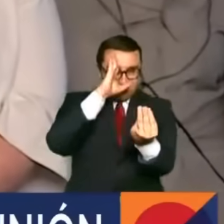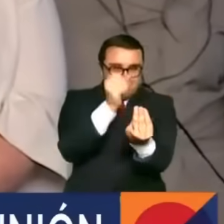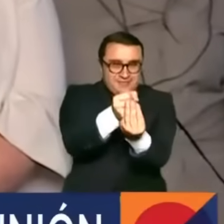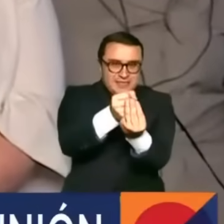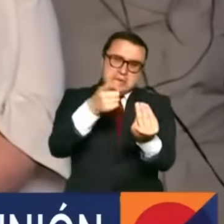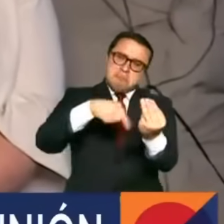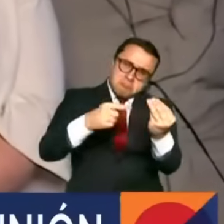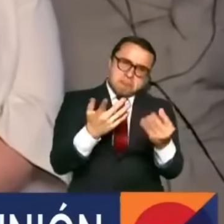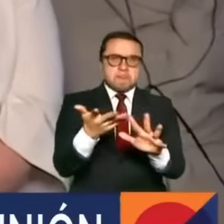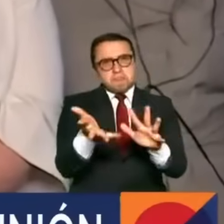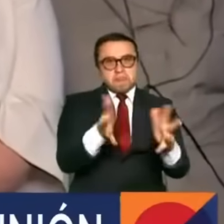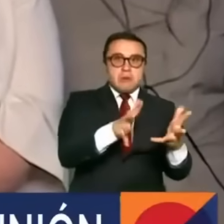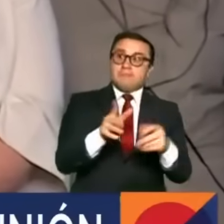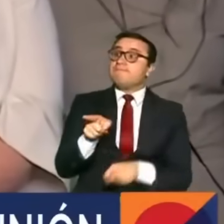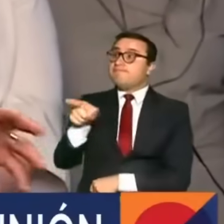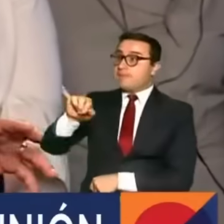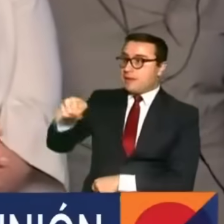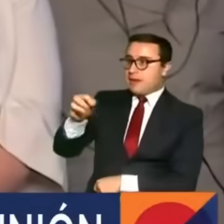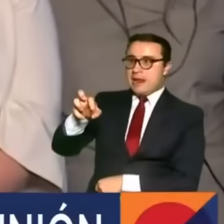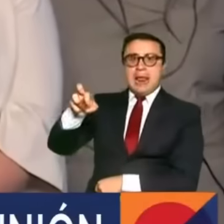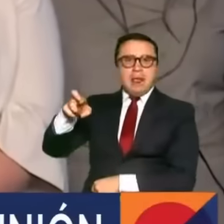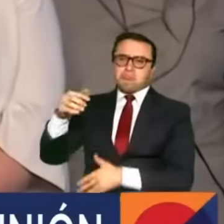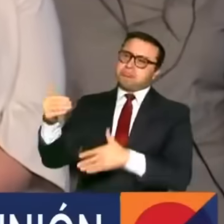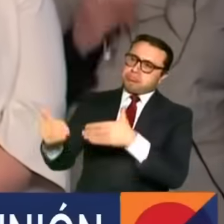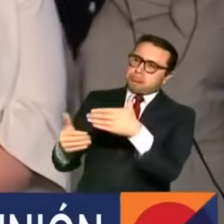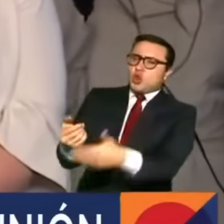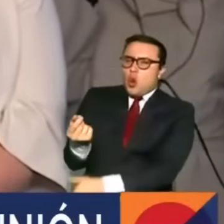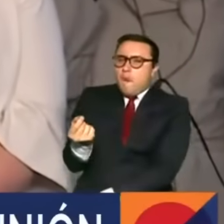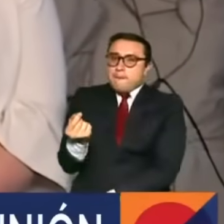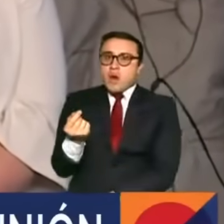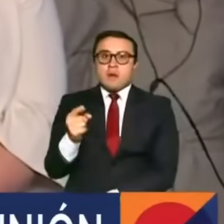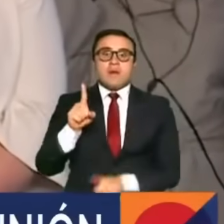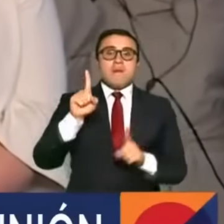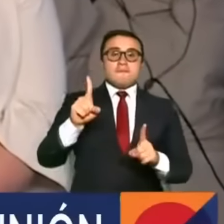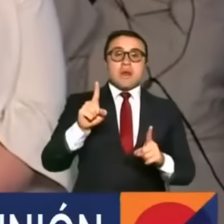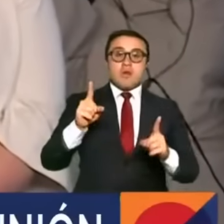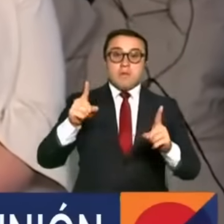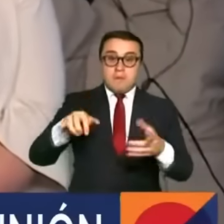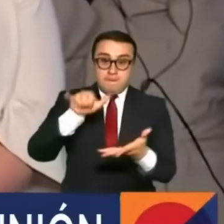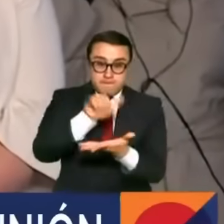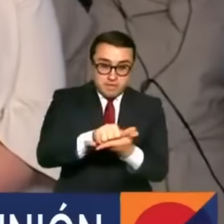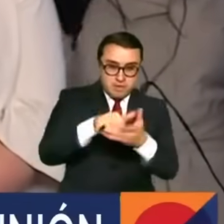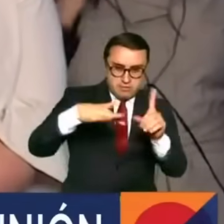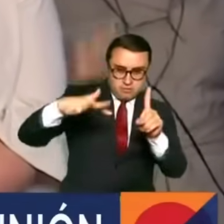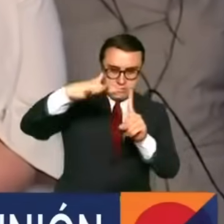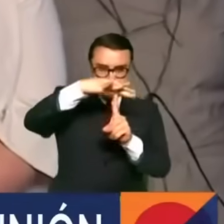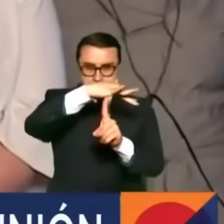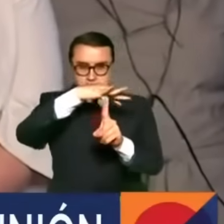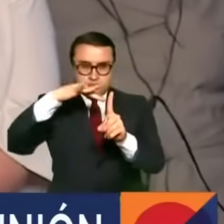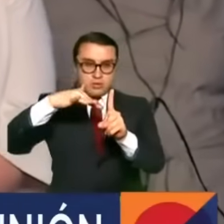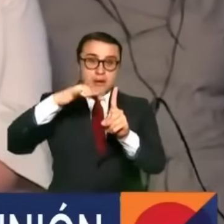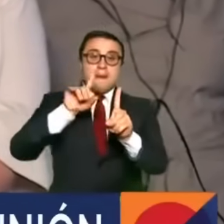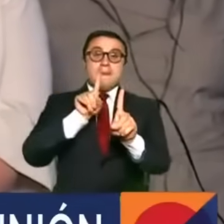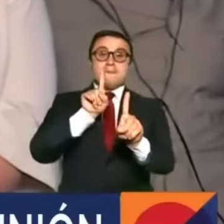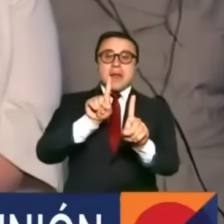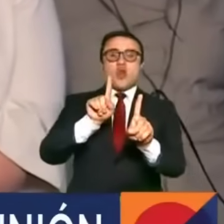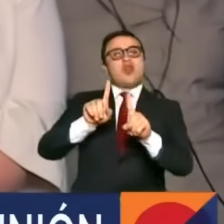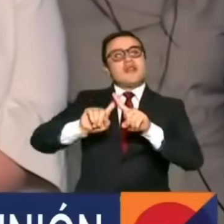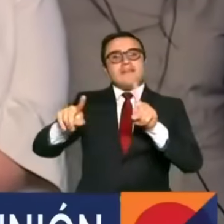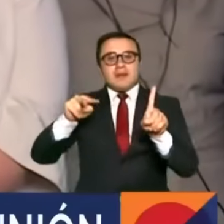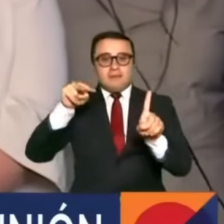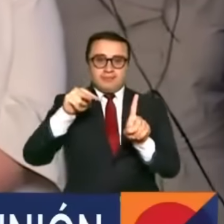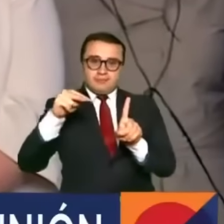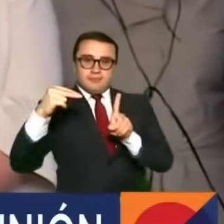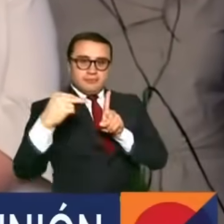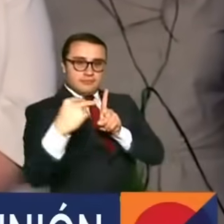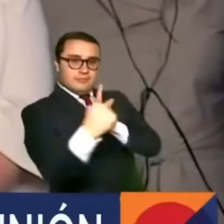se avanzó en JEP, pero esa fragmentación de la verdad, a veces sobre el mismo hecho, pero con actores